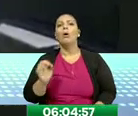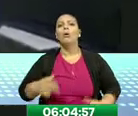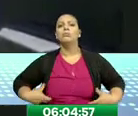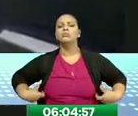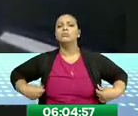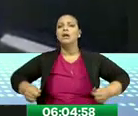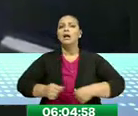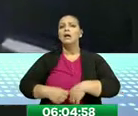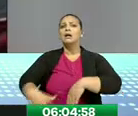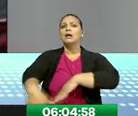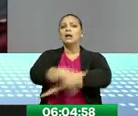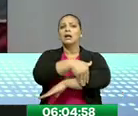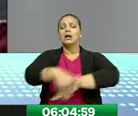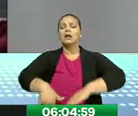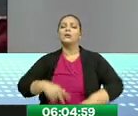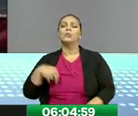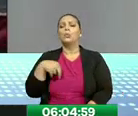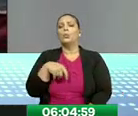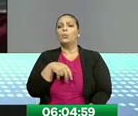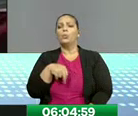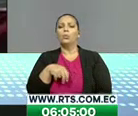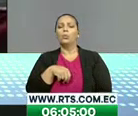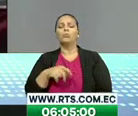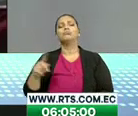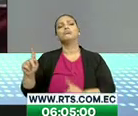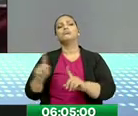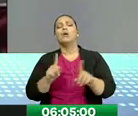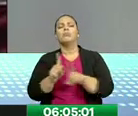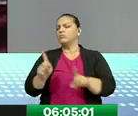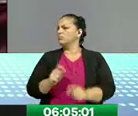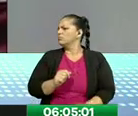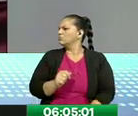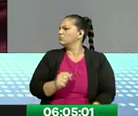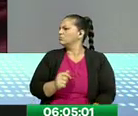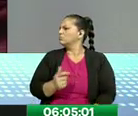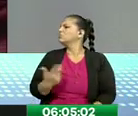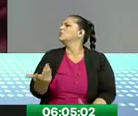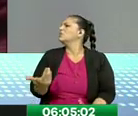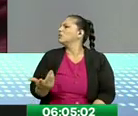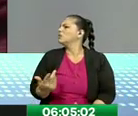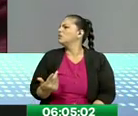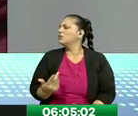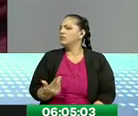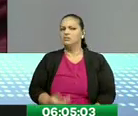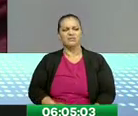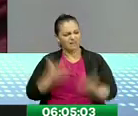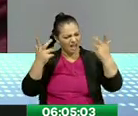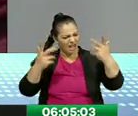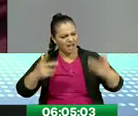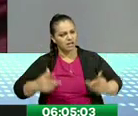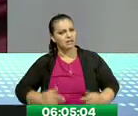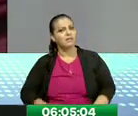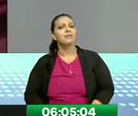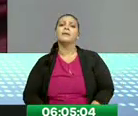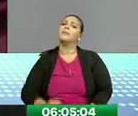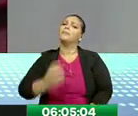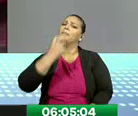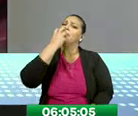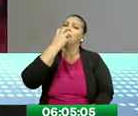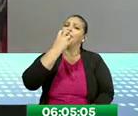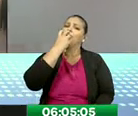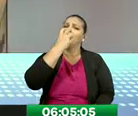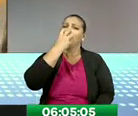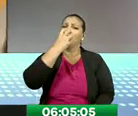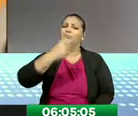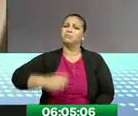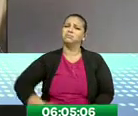mundo de fieras y en esa selva de cemento que nos arrastra a estas actividades de defendernos